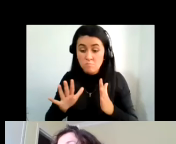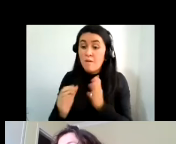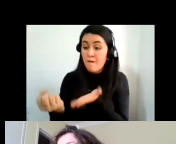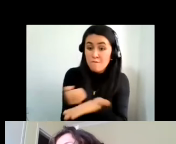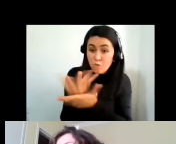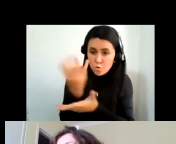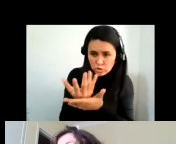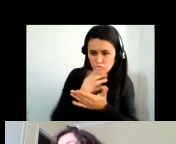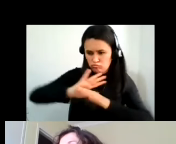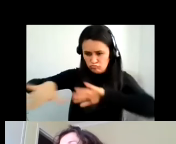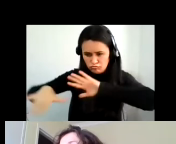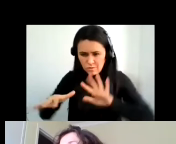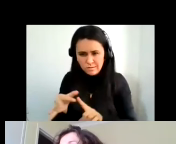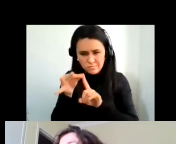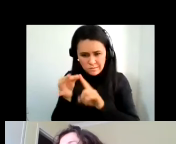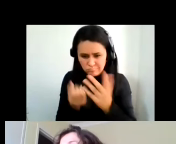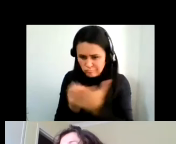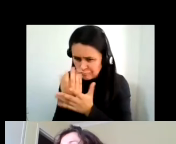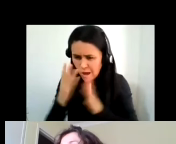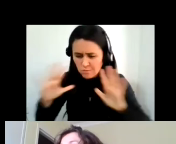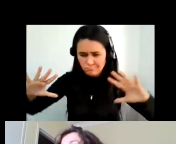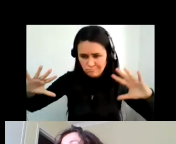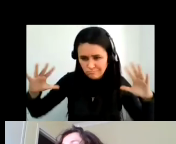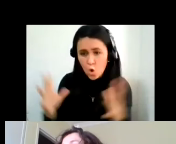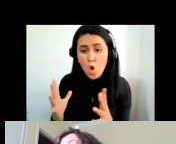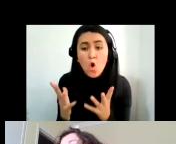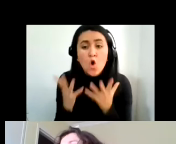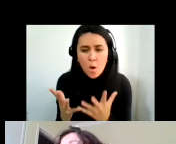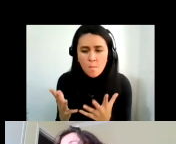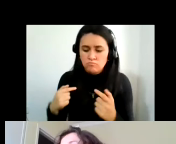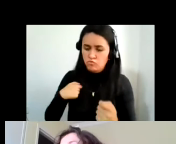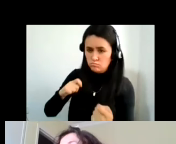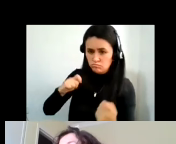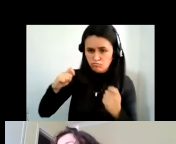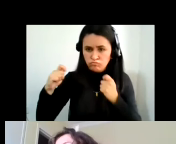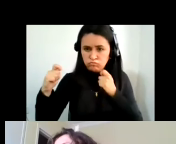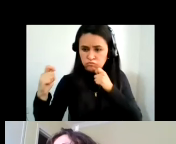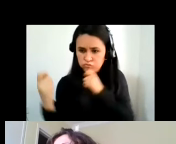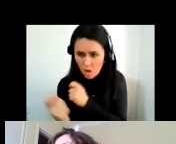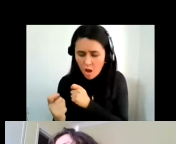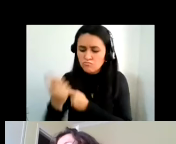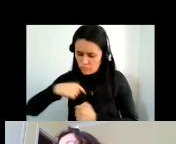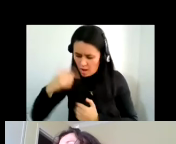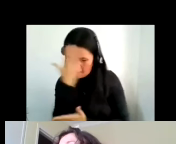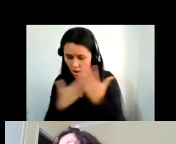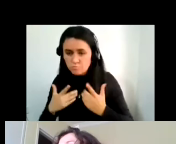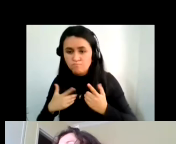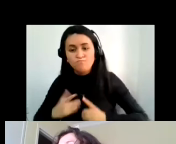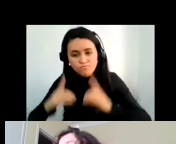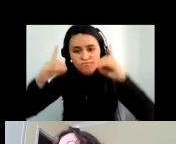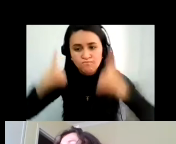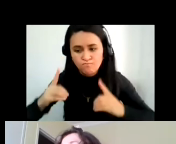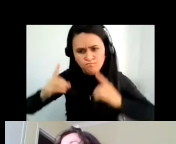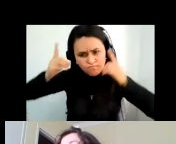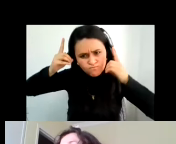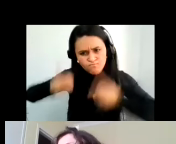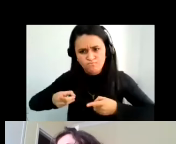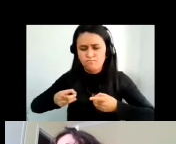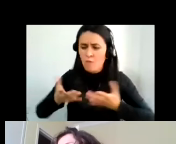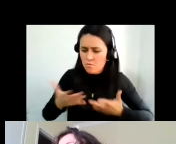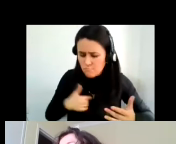tratamos de identificar los puntos de ingreso para lograr el cambio y tomamos medidas para darle frente a estas barreras. Los